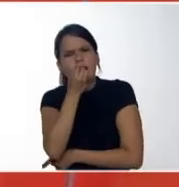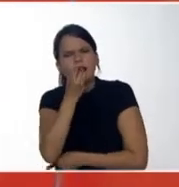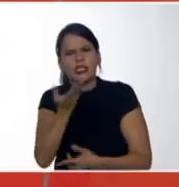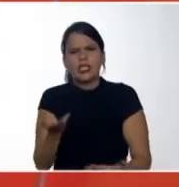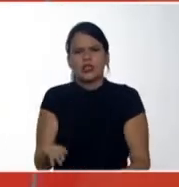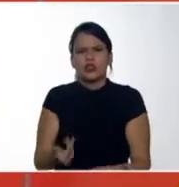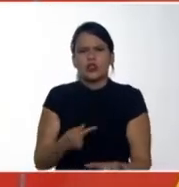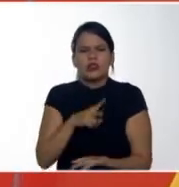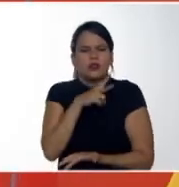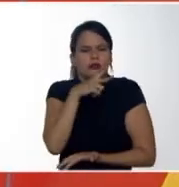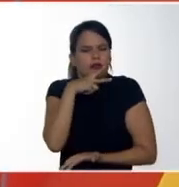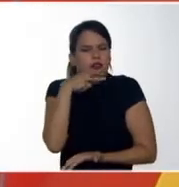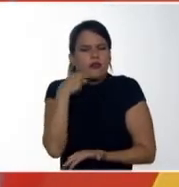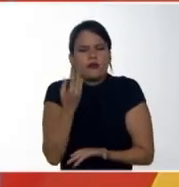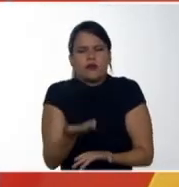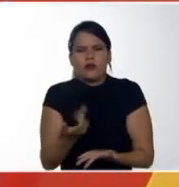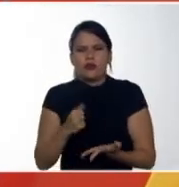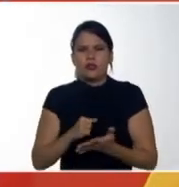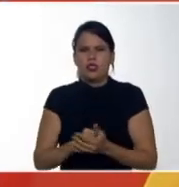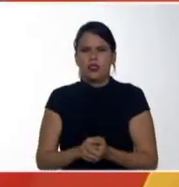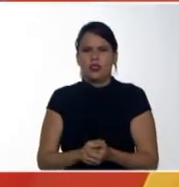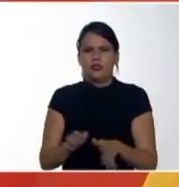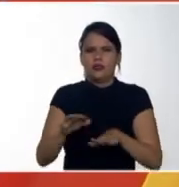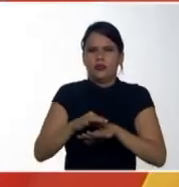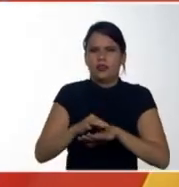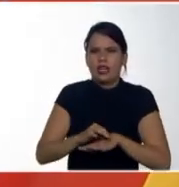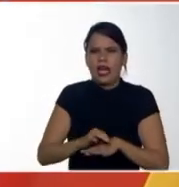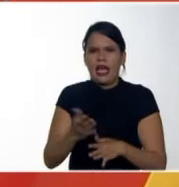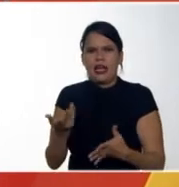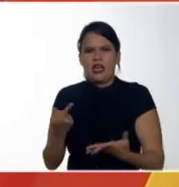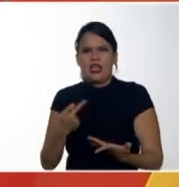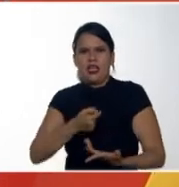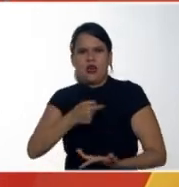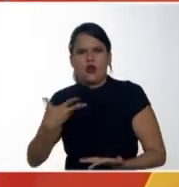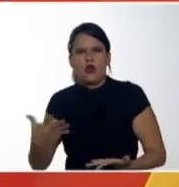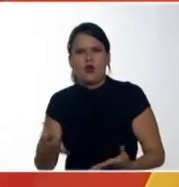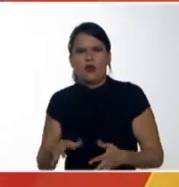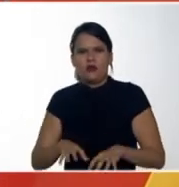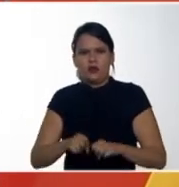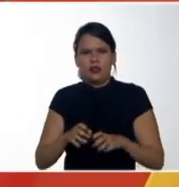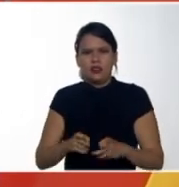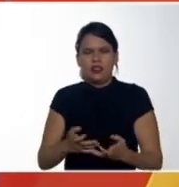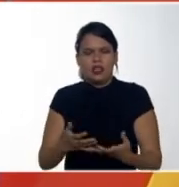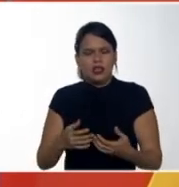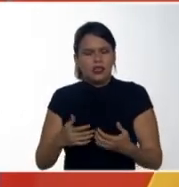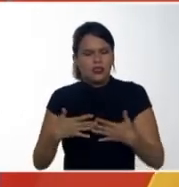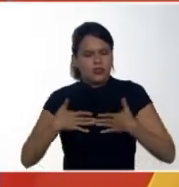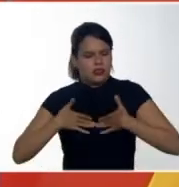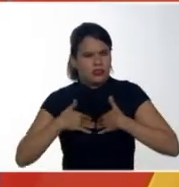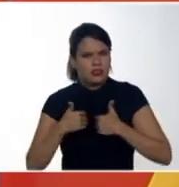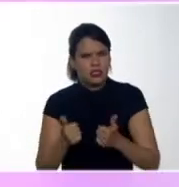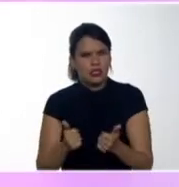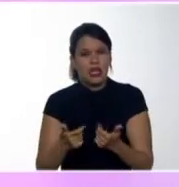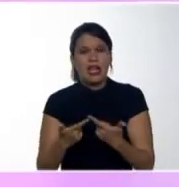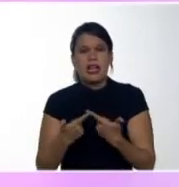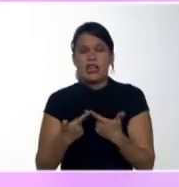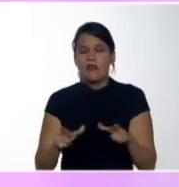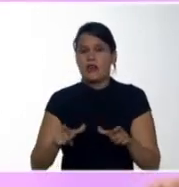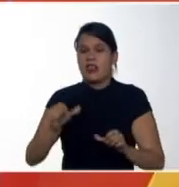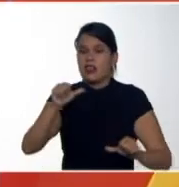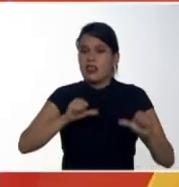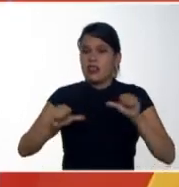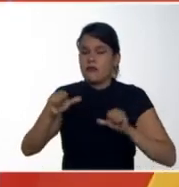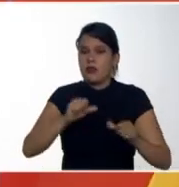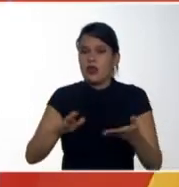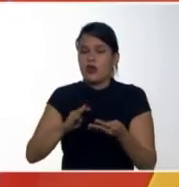alimentación rica en proteínas, carbohidratos, tan sana, libre de aditivos químicos